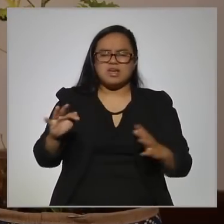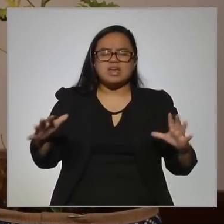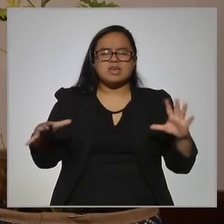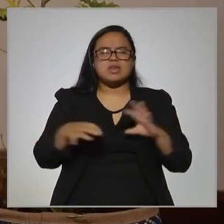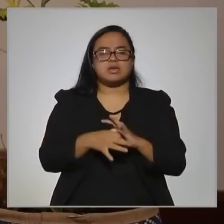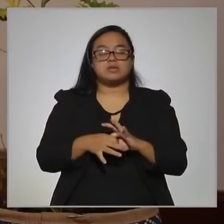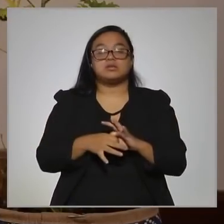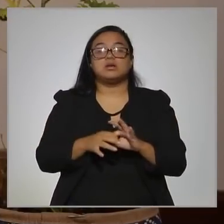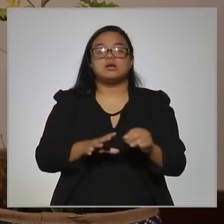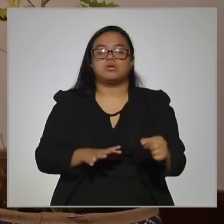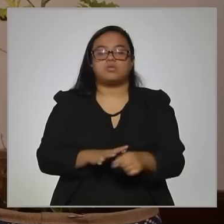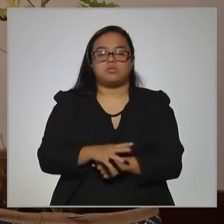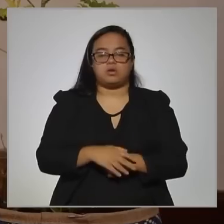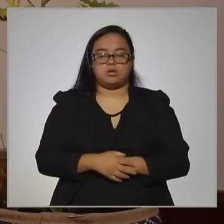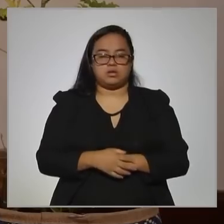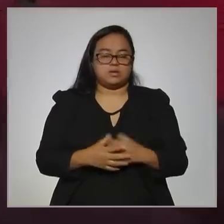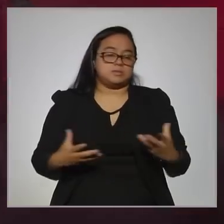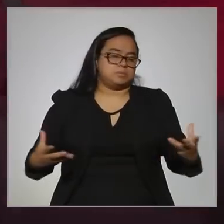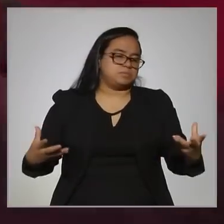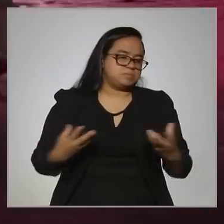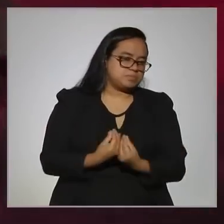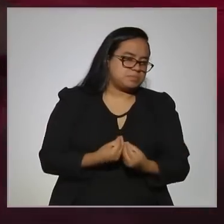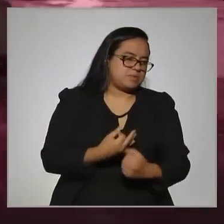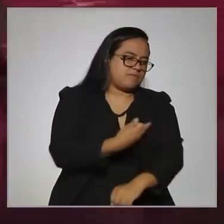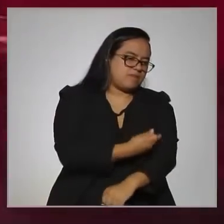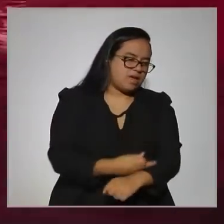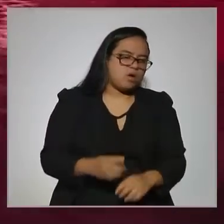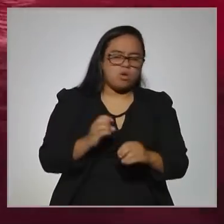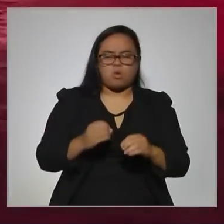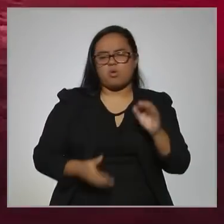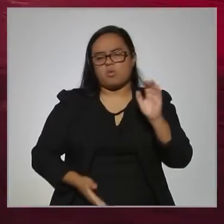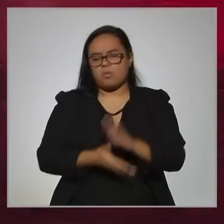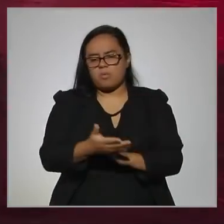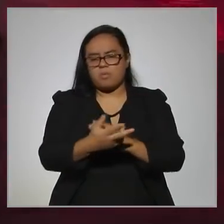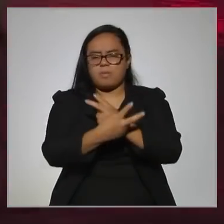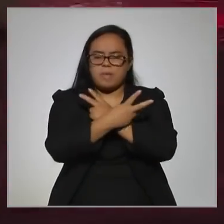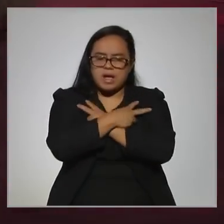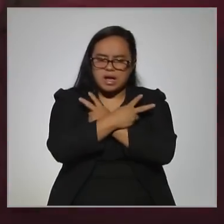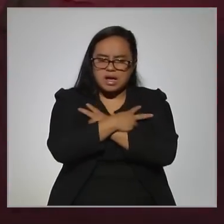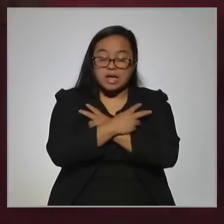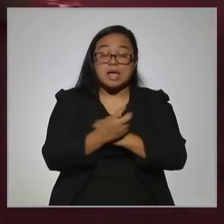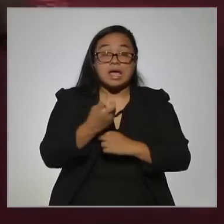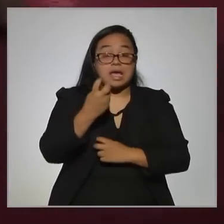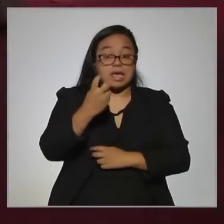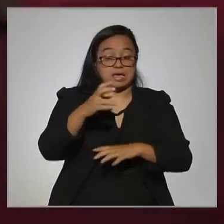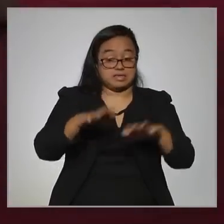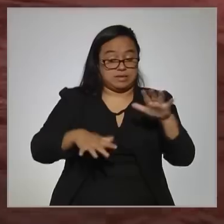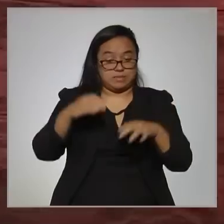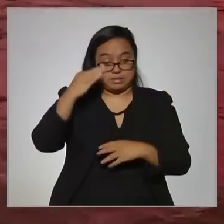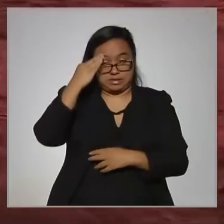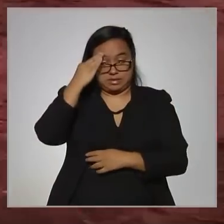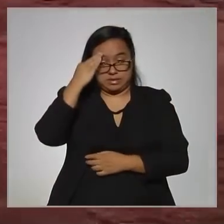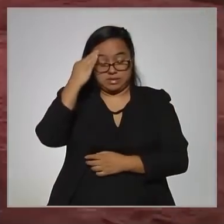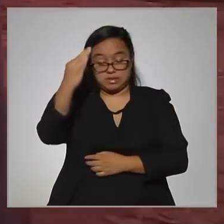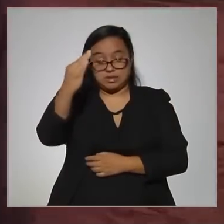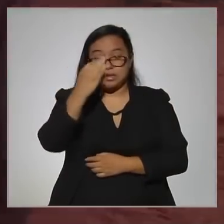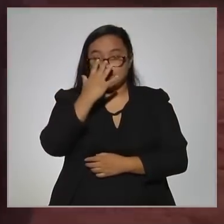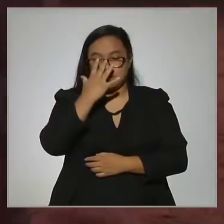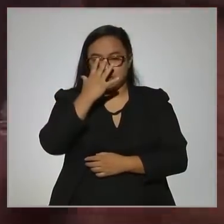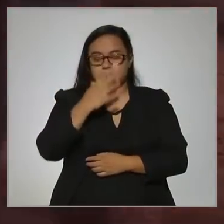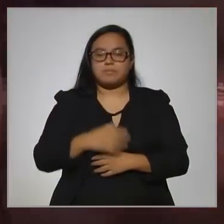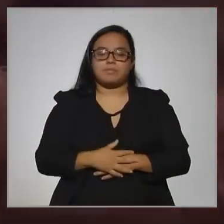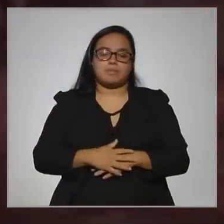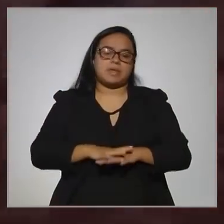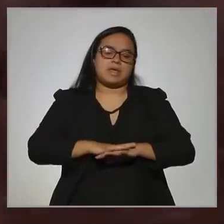con juntarse con la familia, con estar de vacaciones, son épocas en las que ya